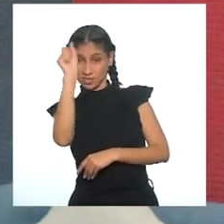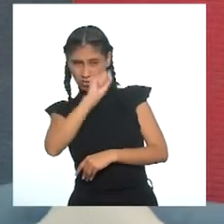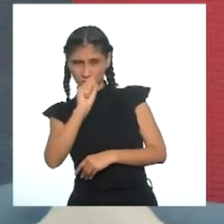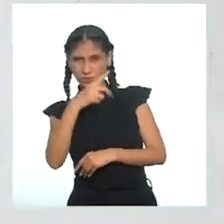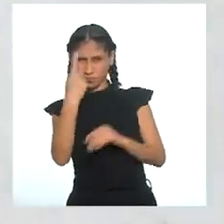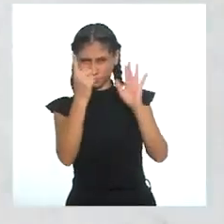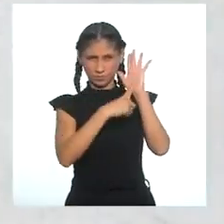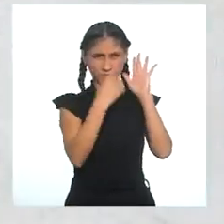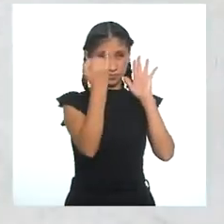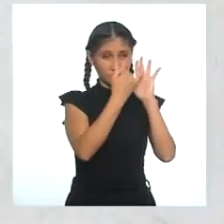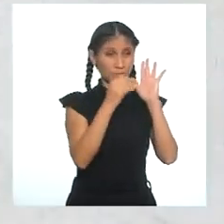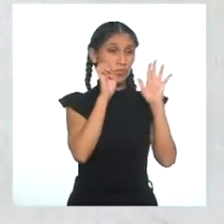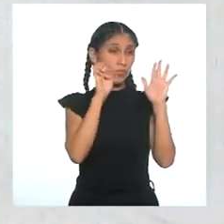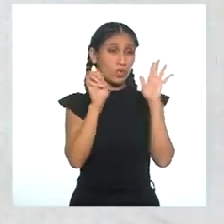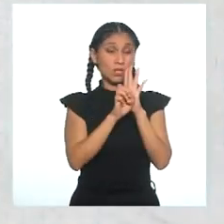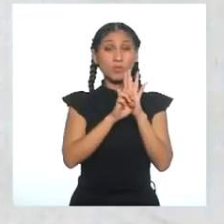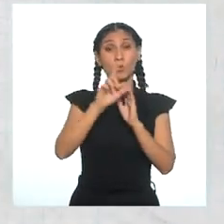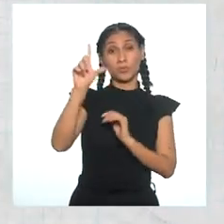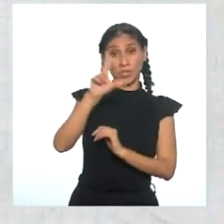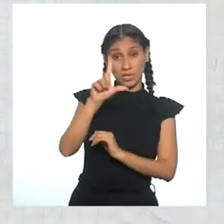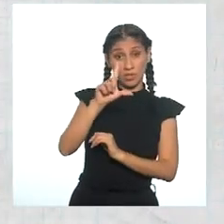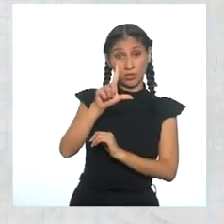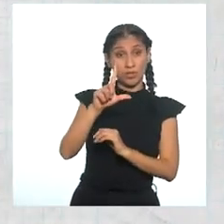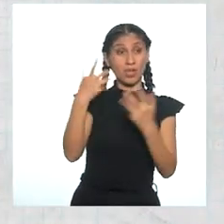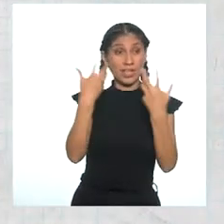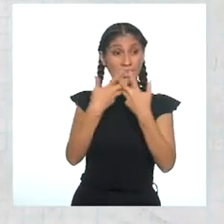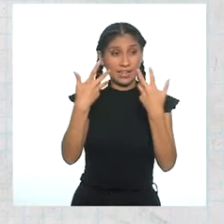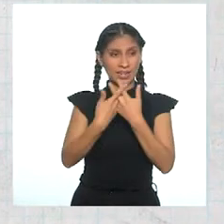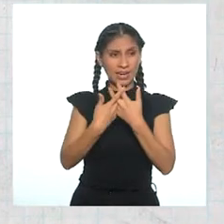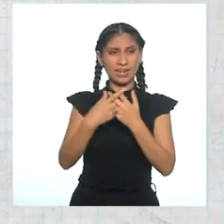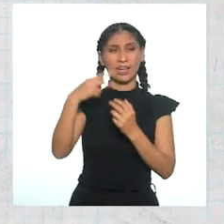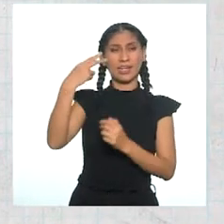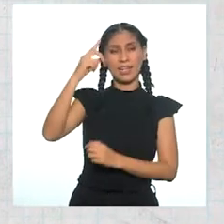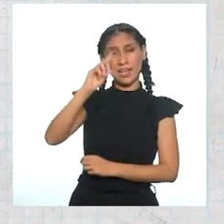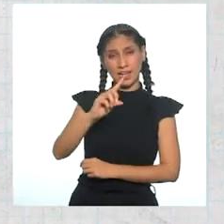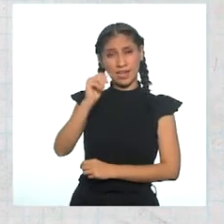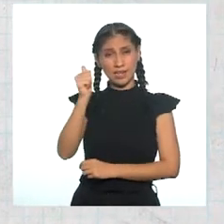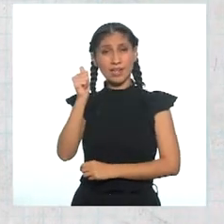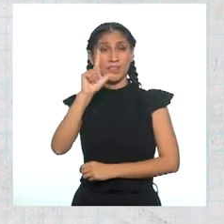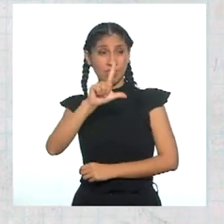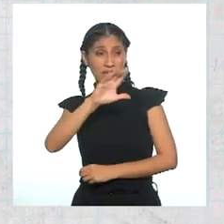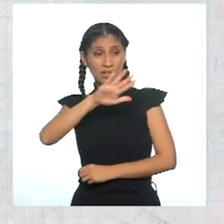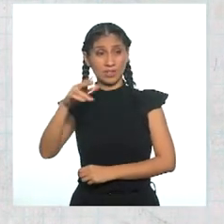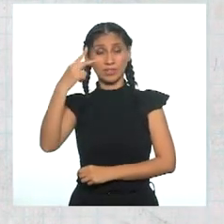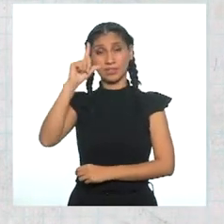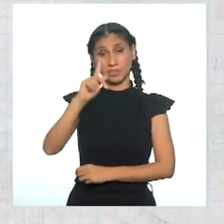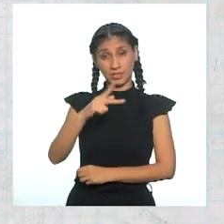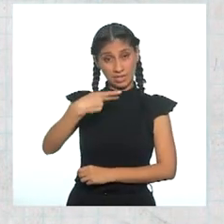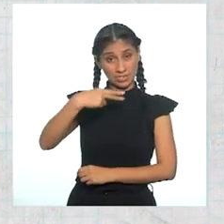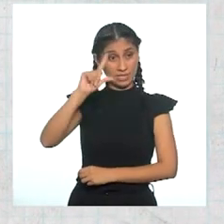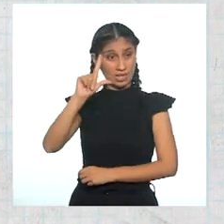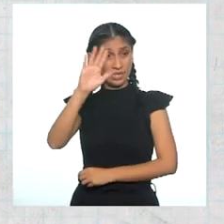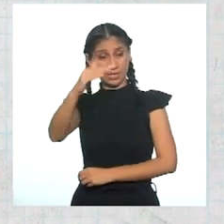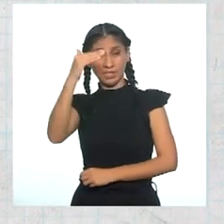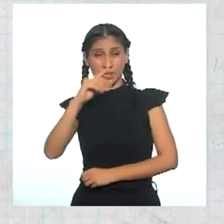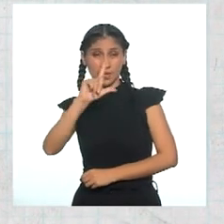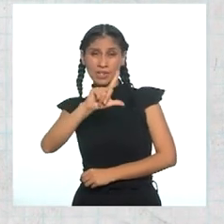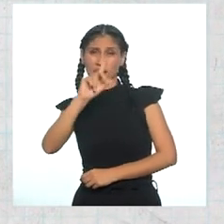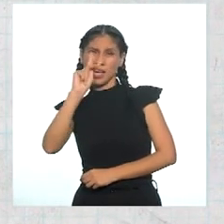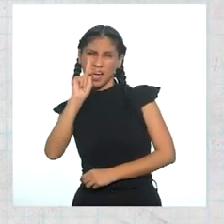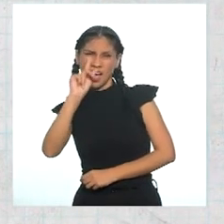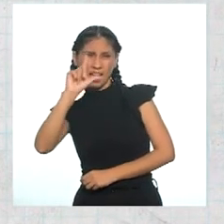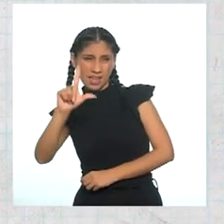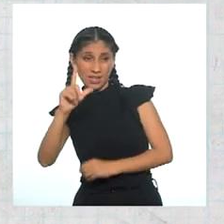algunos de ellos. Como múltiplos del litro tenemos al decalitro, hectolitro y kilolitro. Y como submúltiplos al